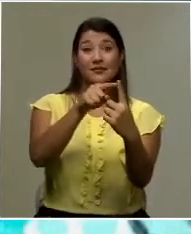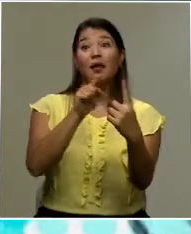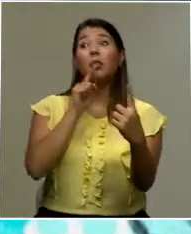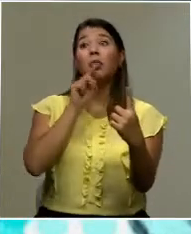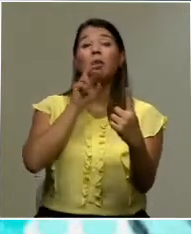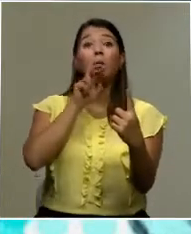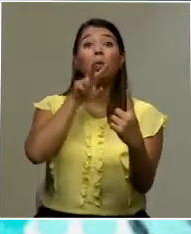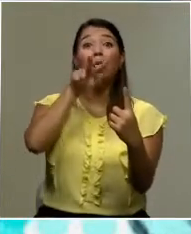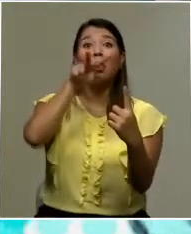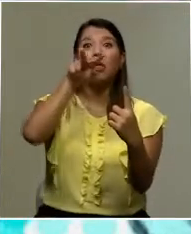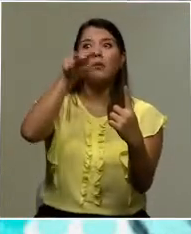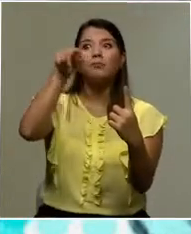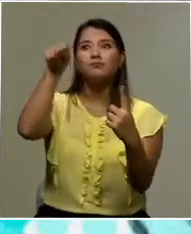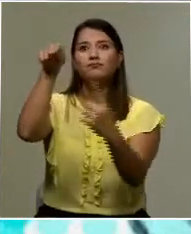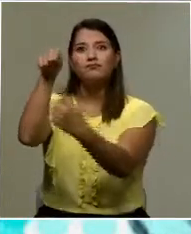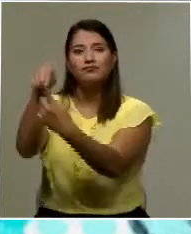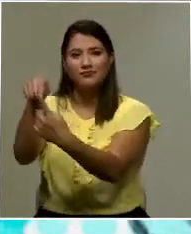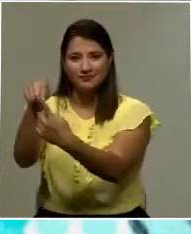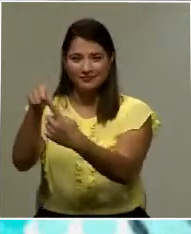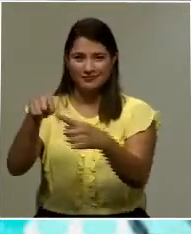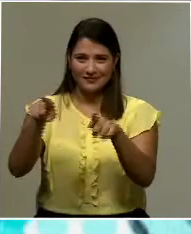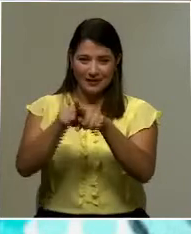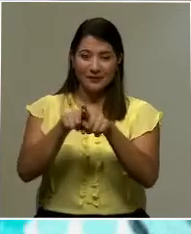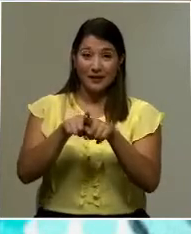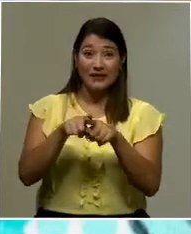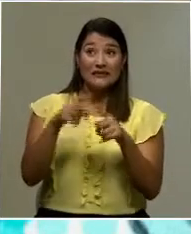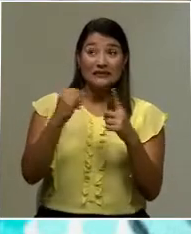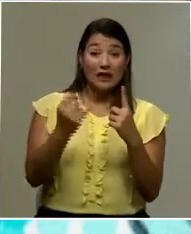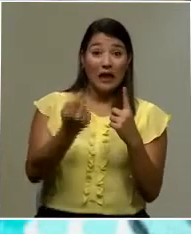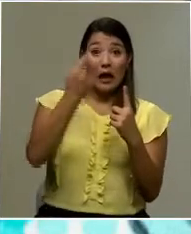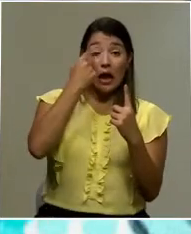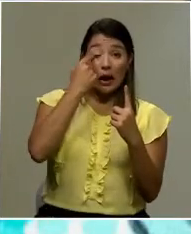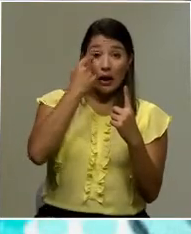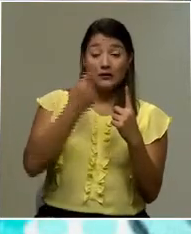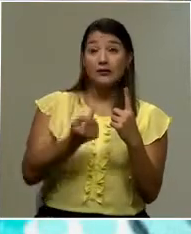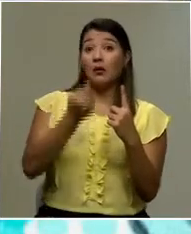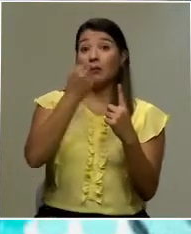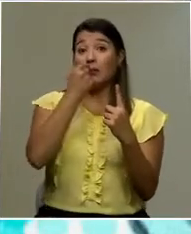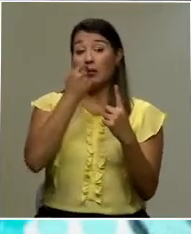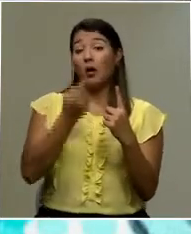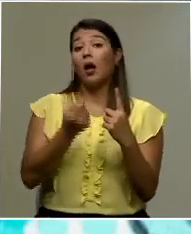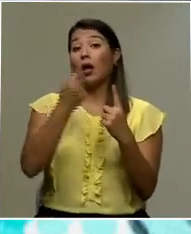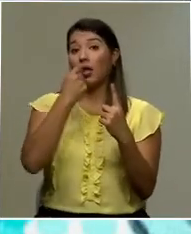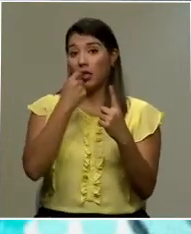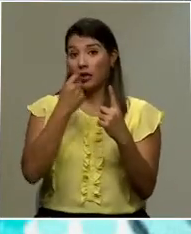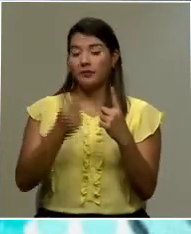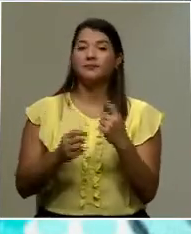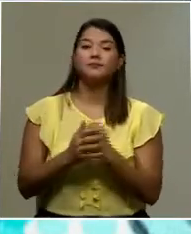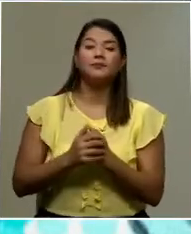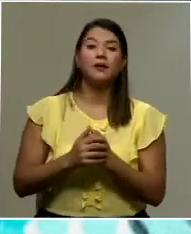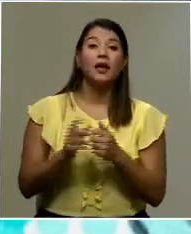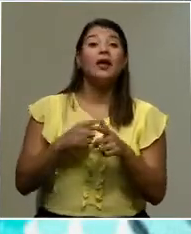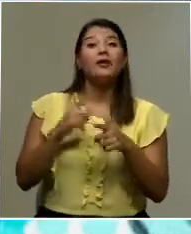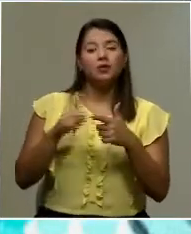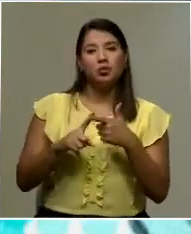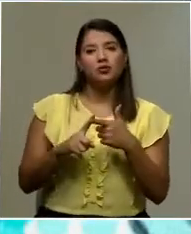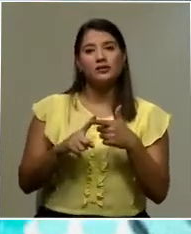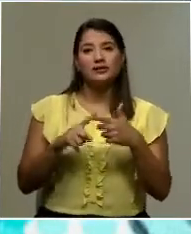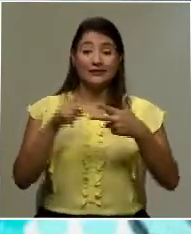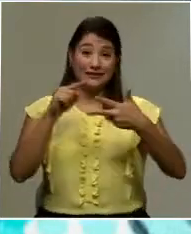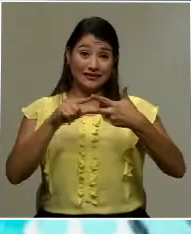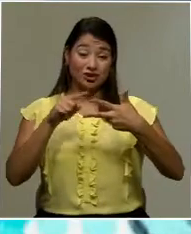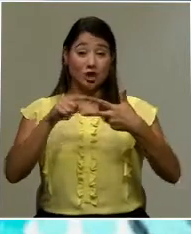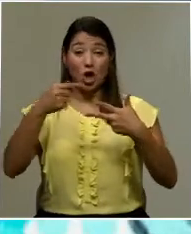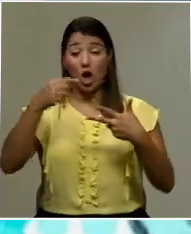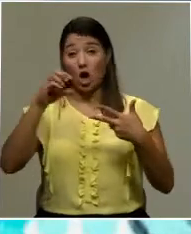otra y te infecta otra vez si te pega dentro del ojo, dentro de la nariz o dentro de la boca. En este campo esto se llama las